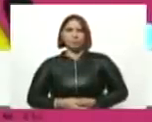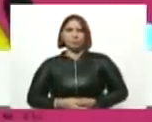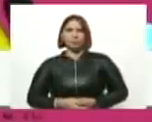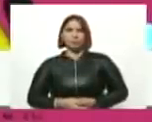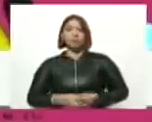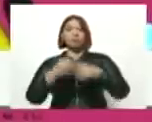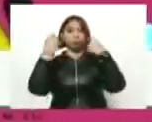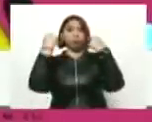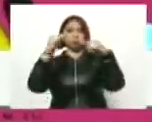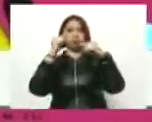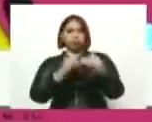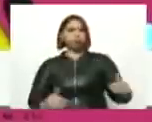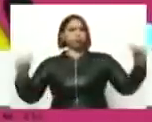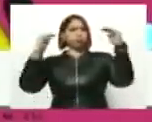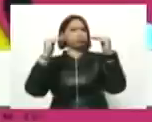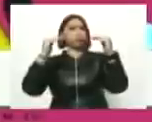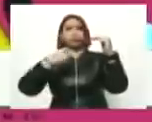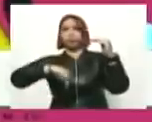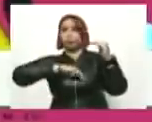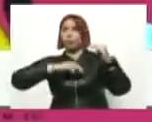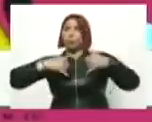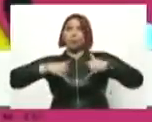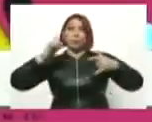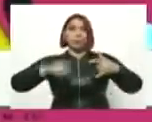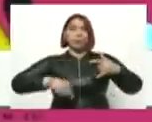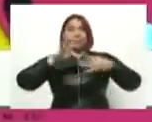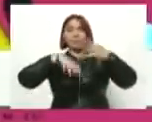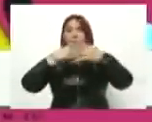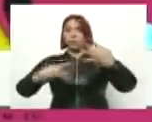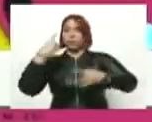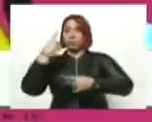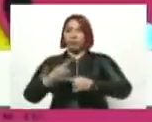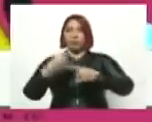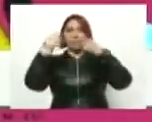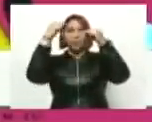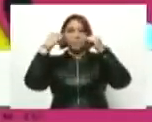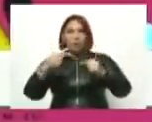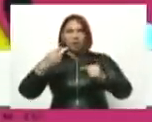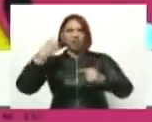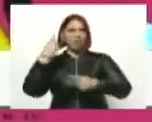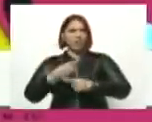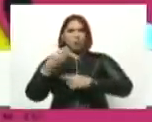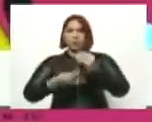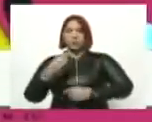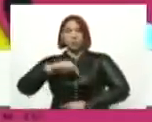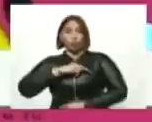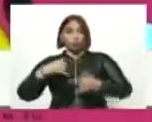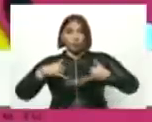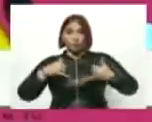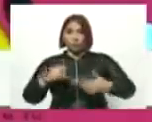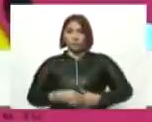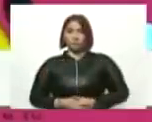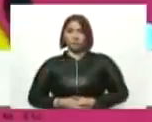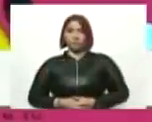Del nivel para nosotros. Entonces, esa agenda concreta la debemos realizar nosotros.